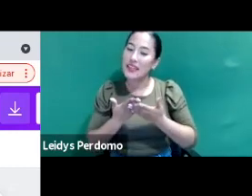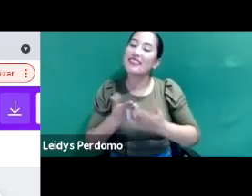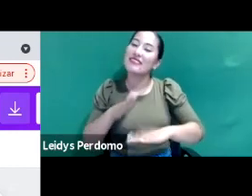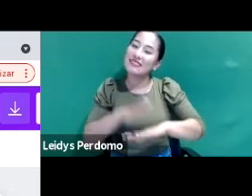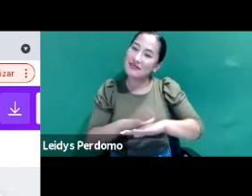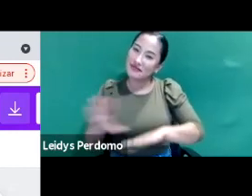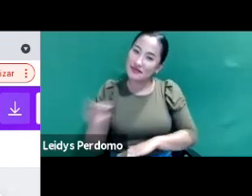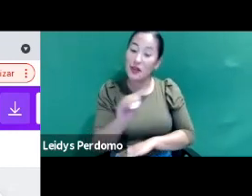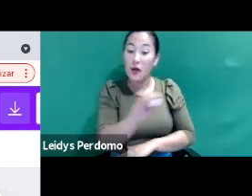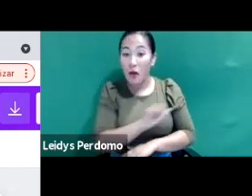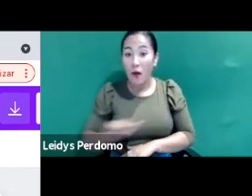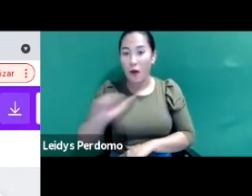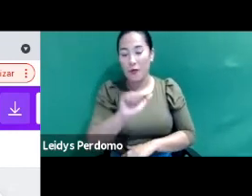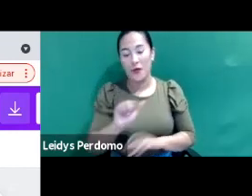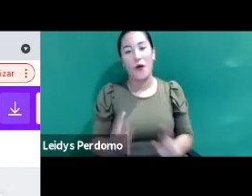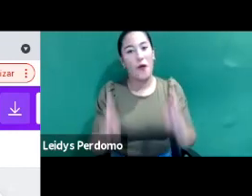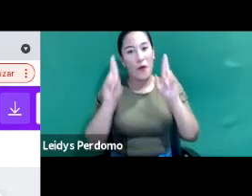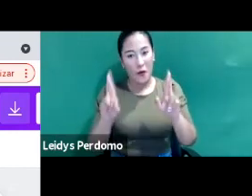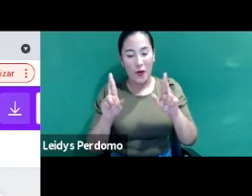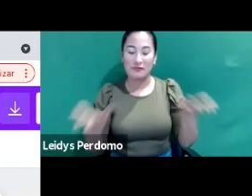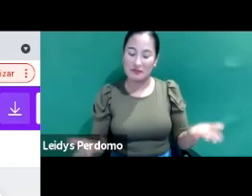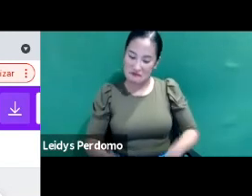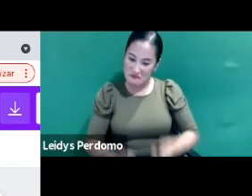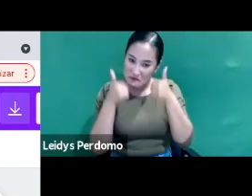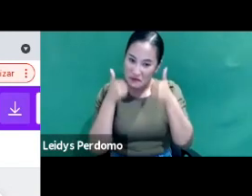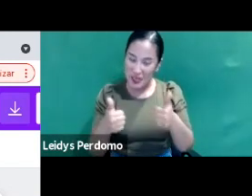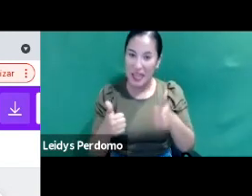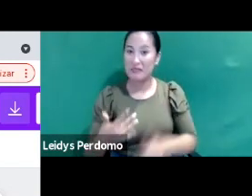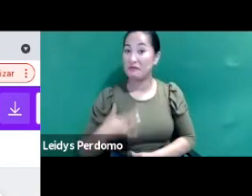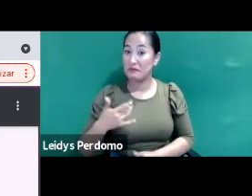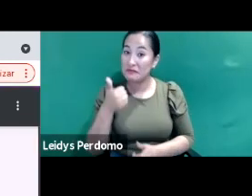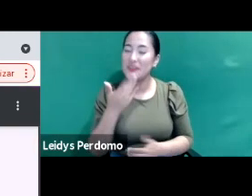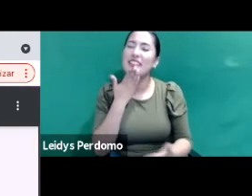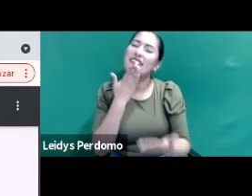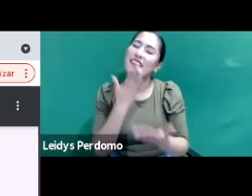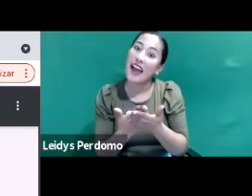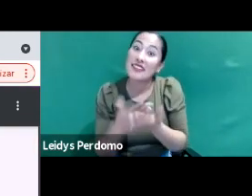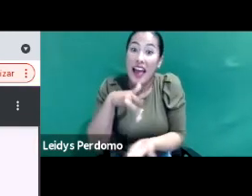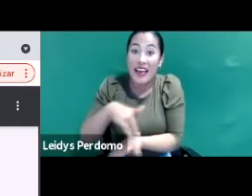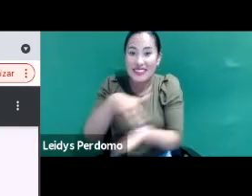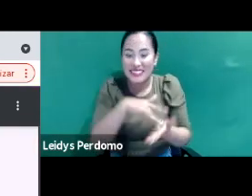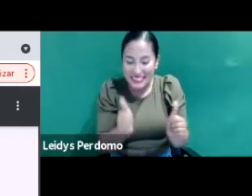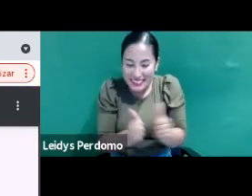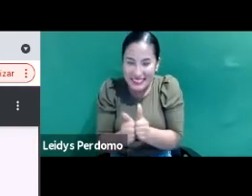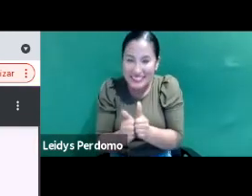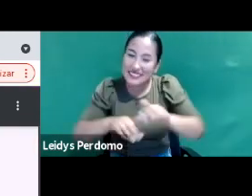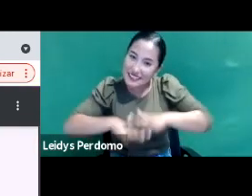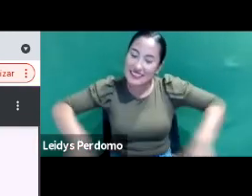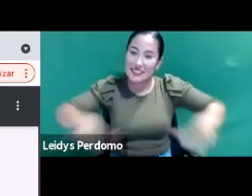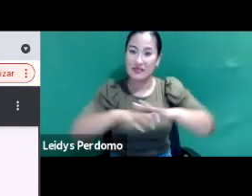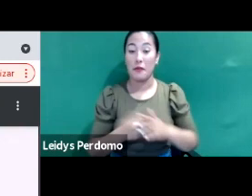y todas. Espero que todos se encuentren muy bien. Muchísimas gracias por estar acompañándonos en este espacio. Para